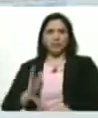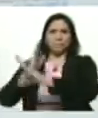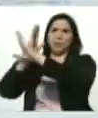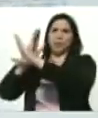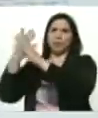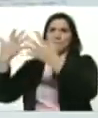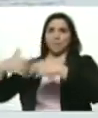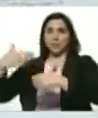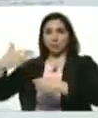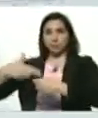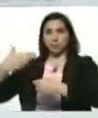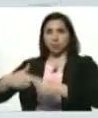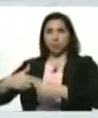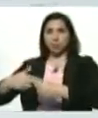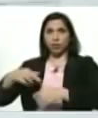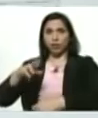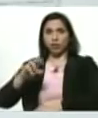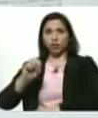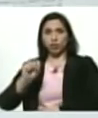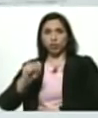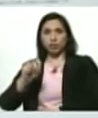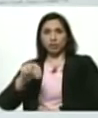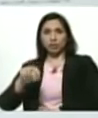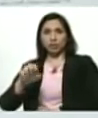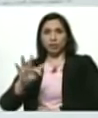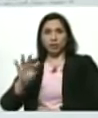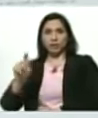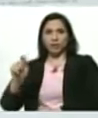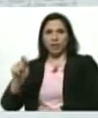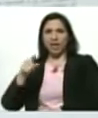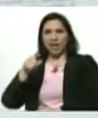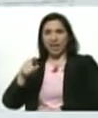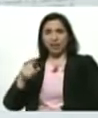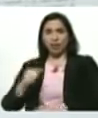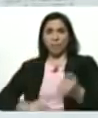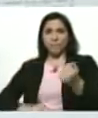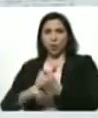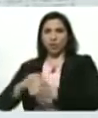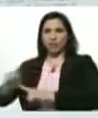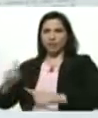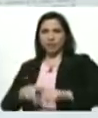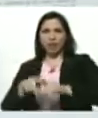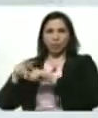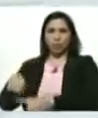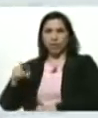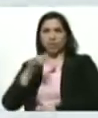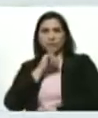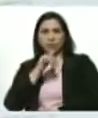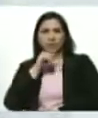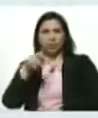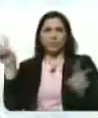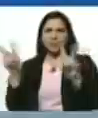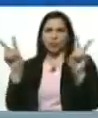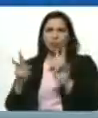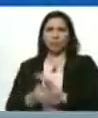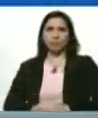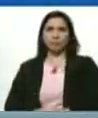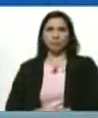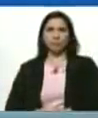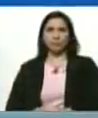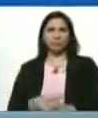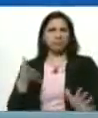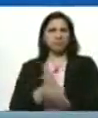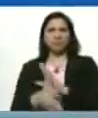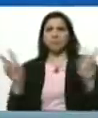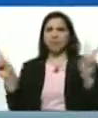empresa petrolera rosneft rating por ser cómplice de la dictadura esta noticia es una victoria que es una